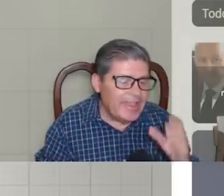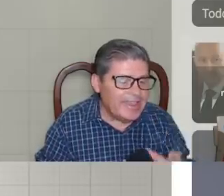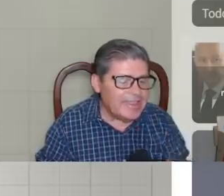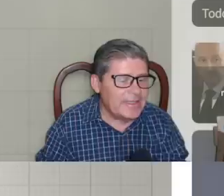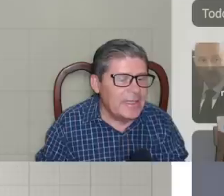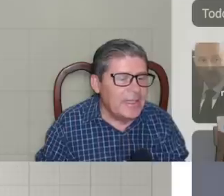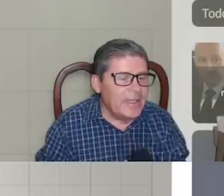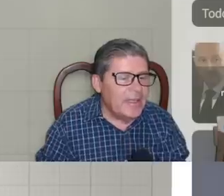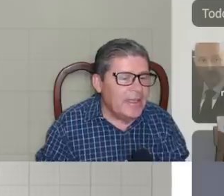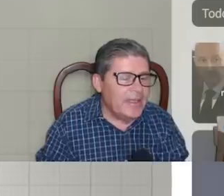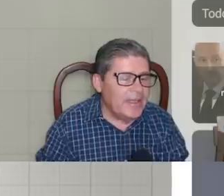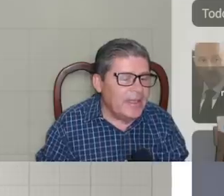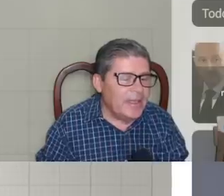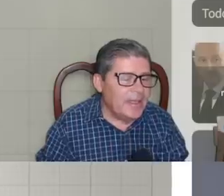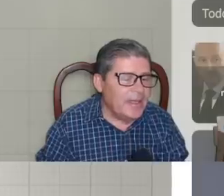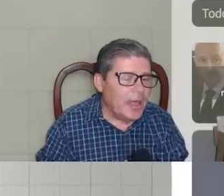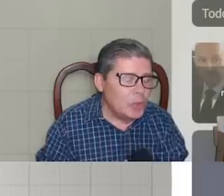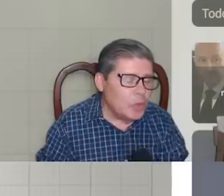prácticamente